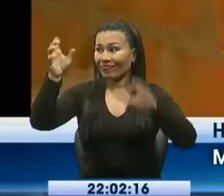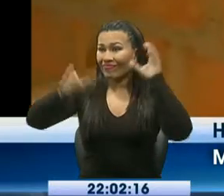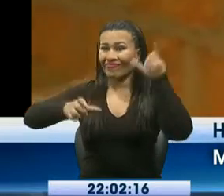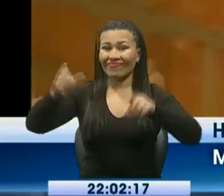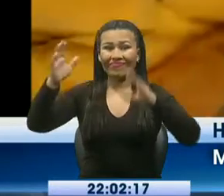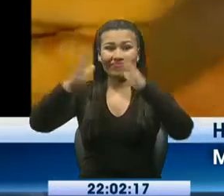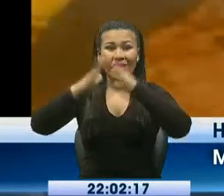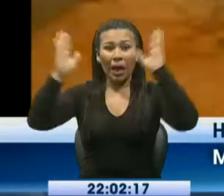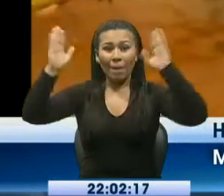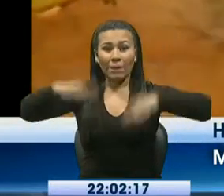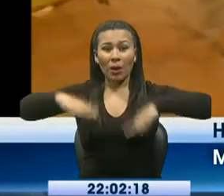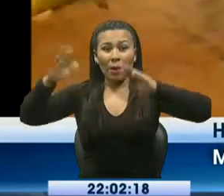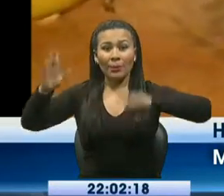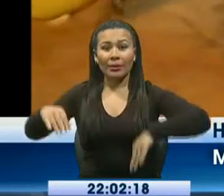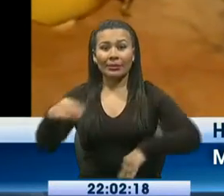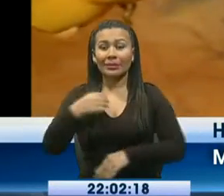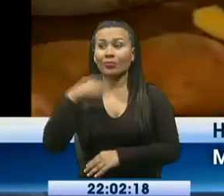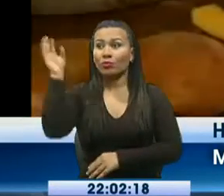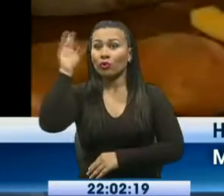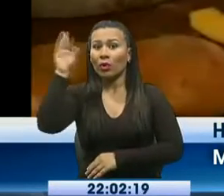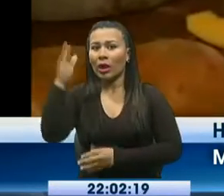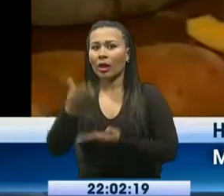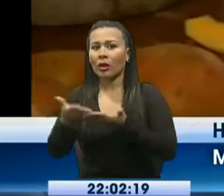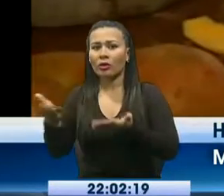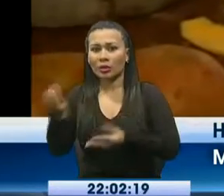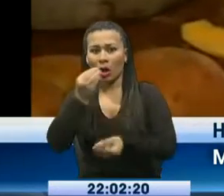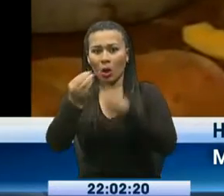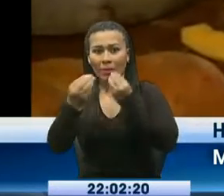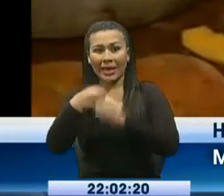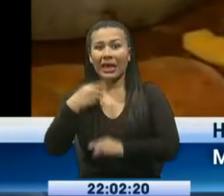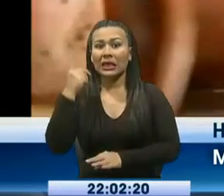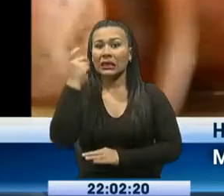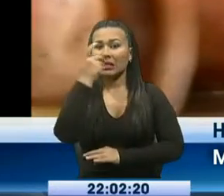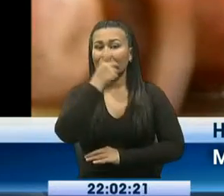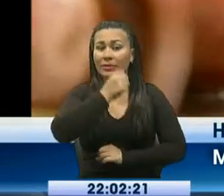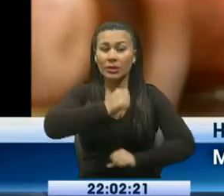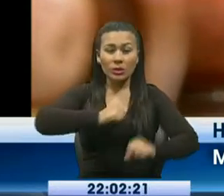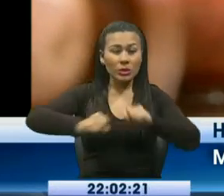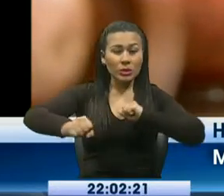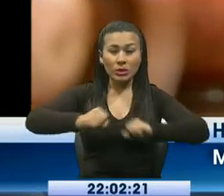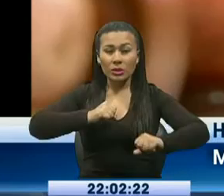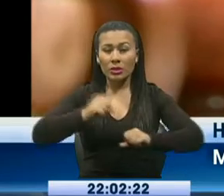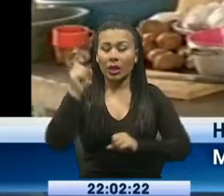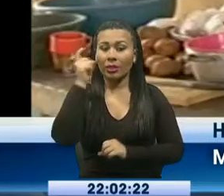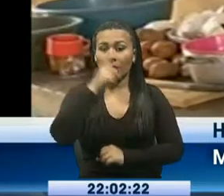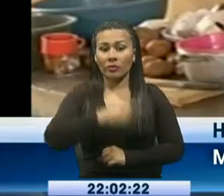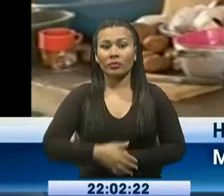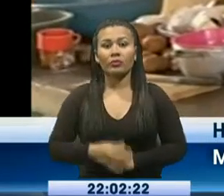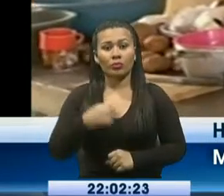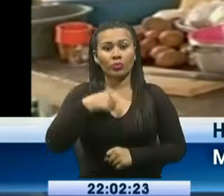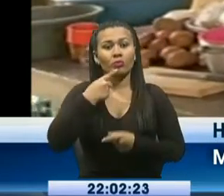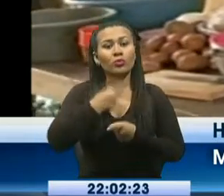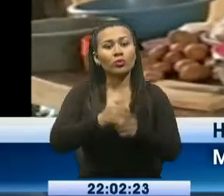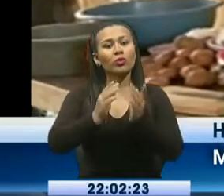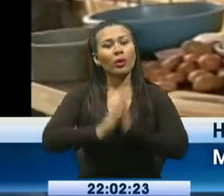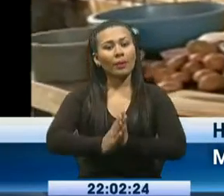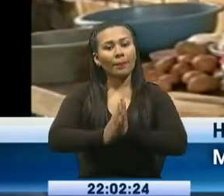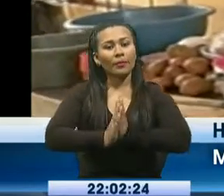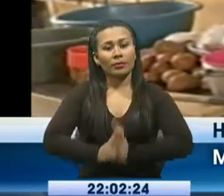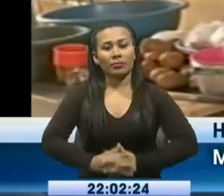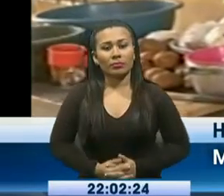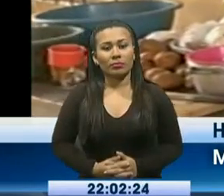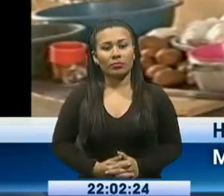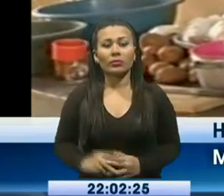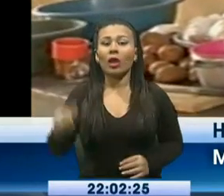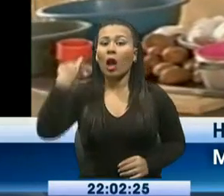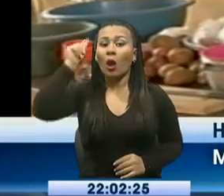de su vivienda. Conseguir algún alimento es una odisea insufrible. Por eso le pedimos aquí